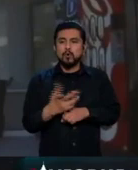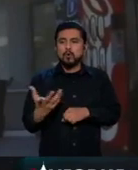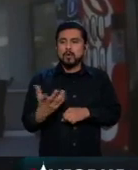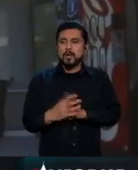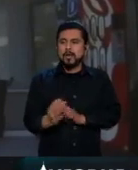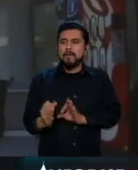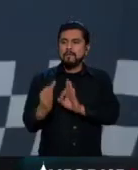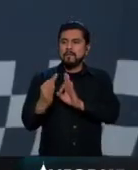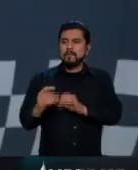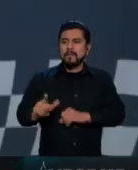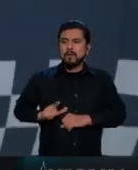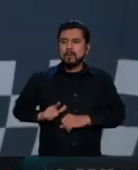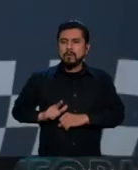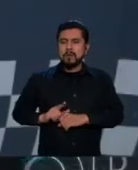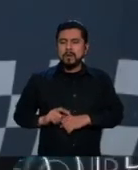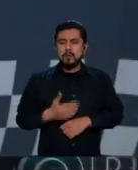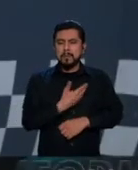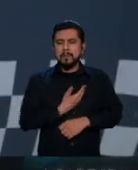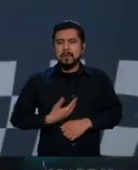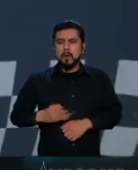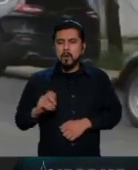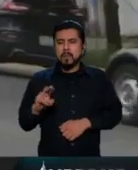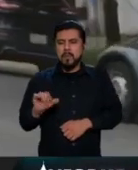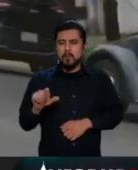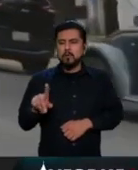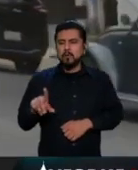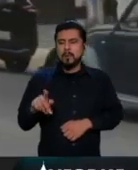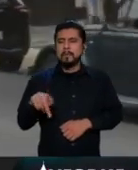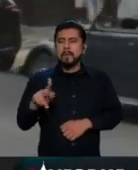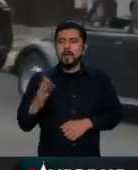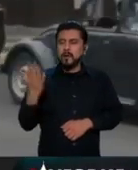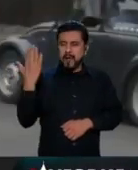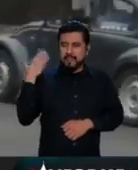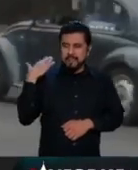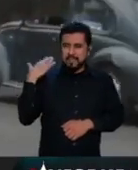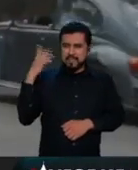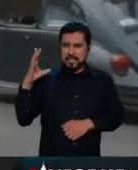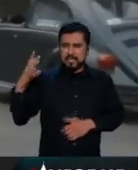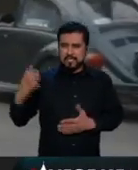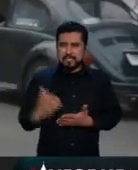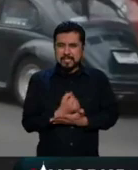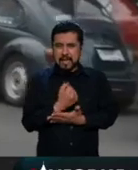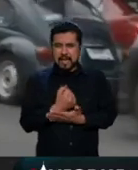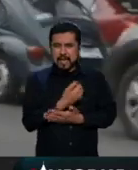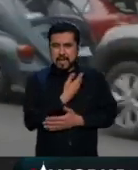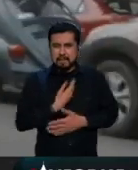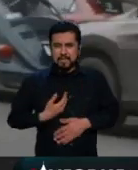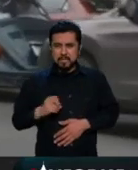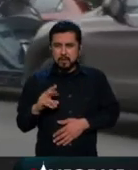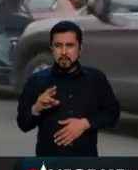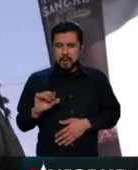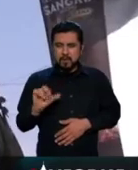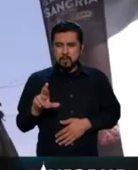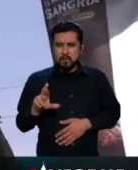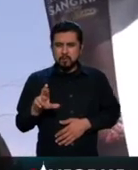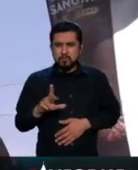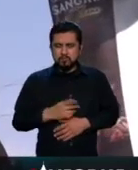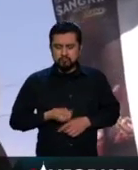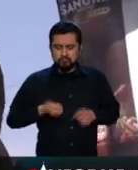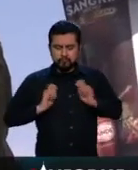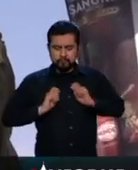pero desde hace tiempo. Cuando asume el poder, el presidente reconoce